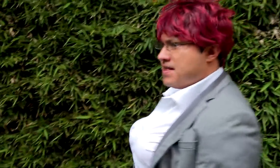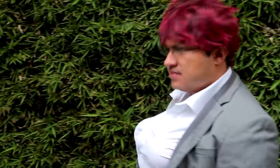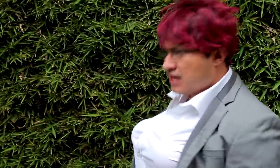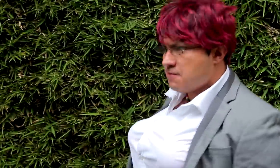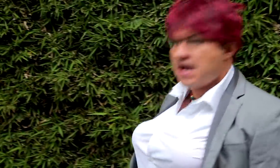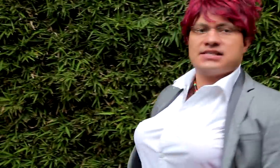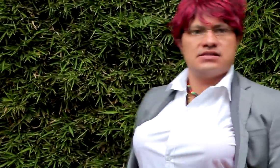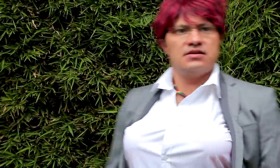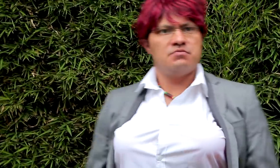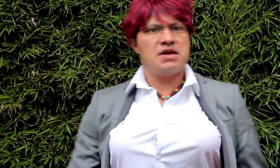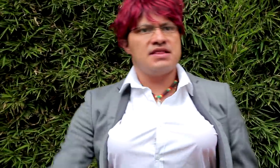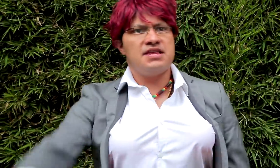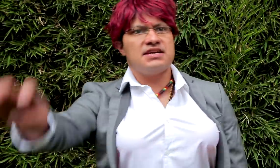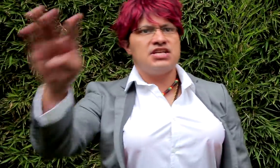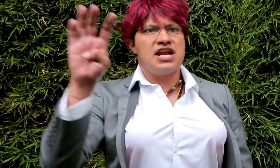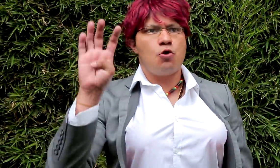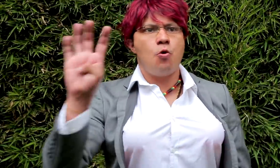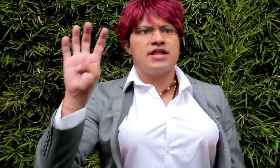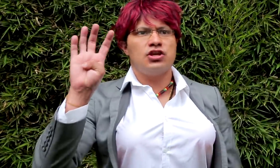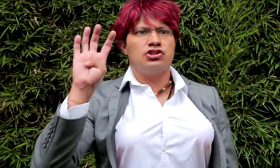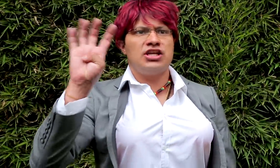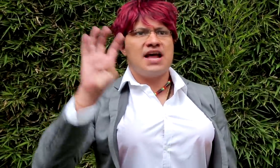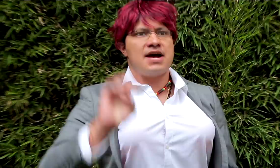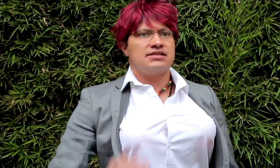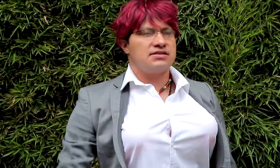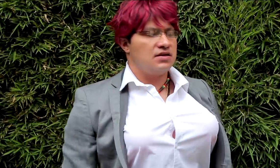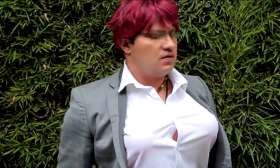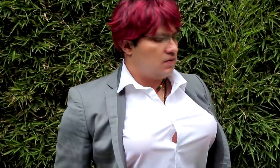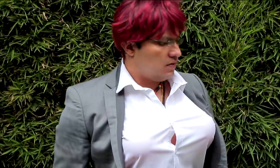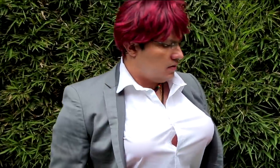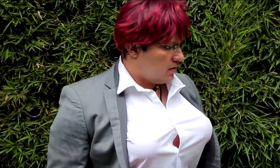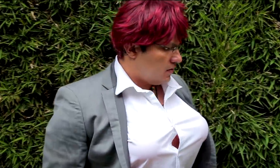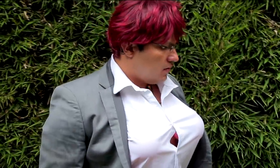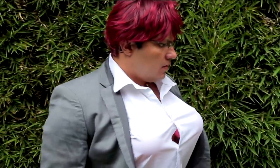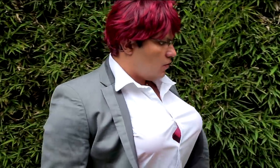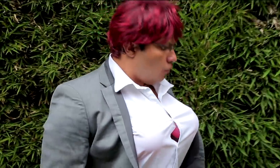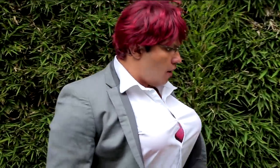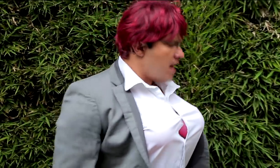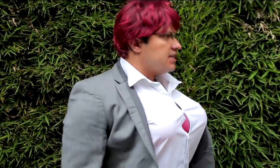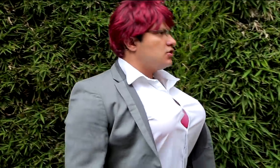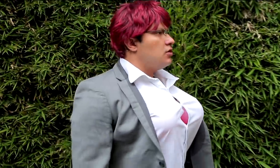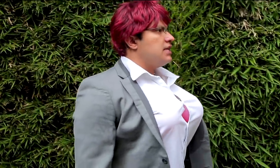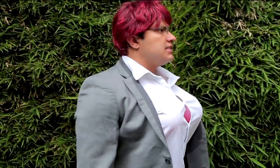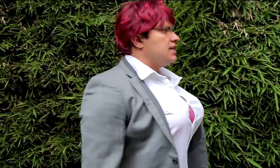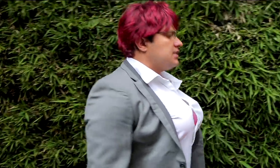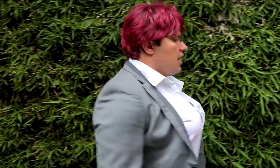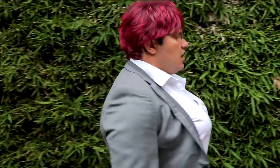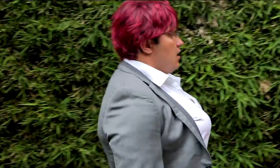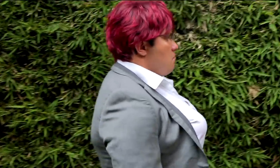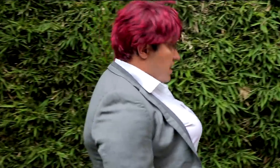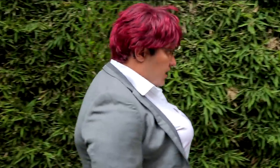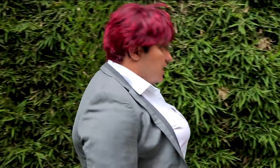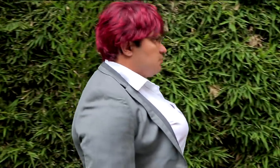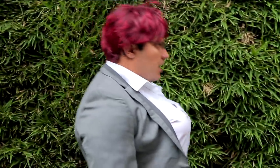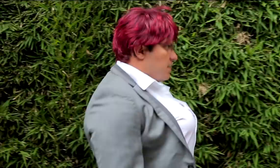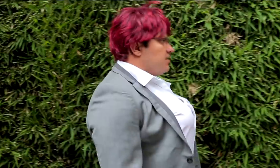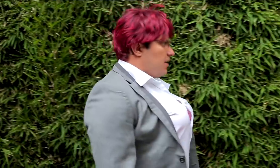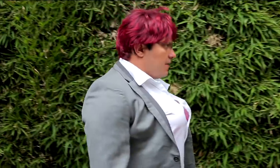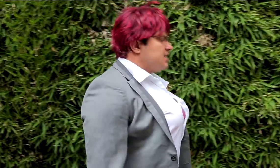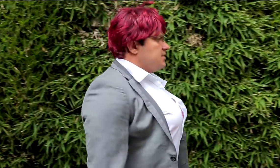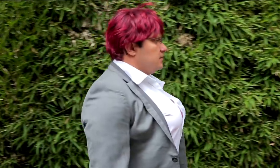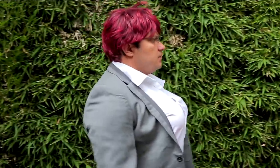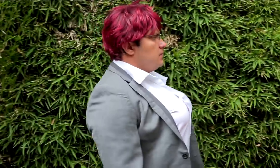preventivas Preventivas tiene cuatro sílabas ¿Cuáles son esas medidas